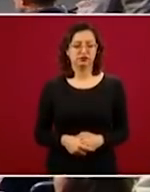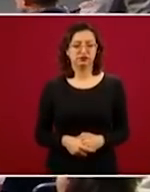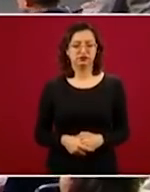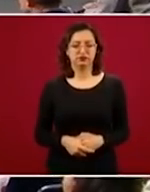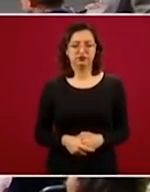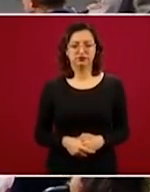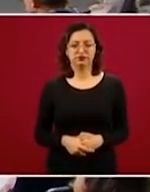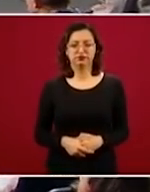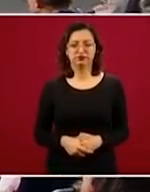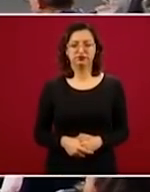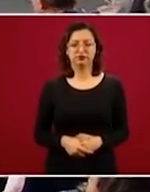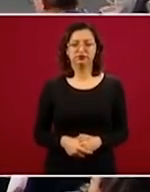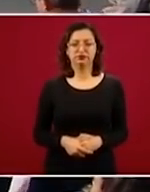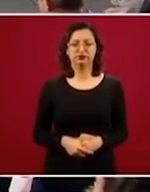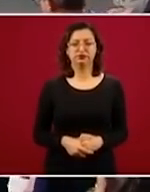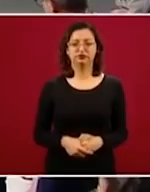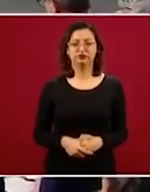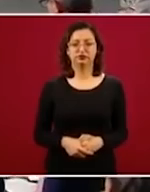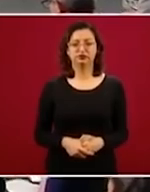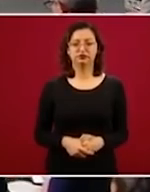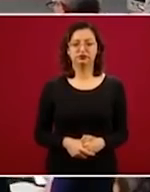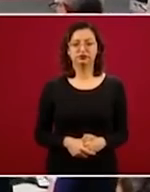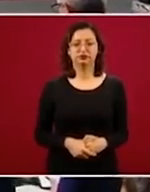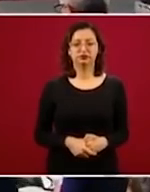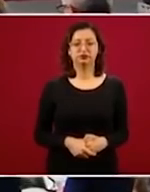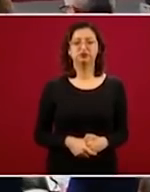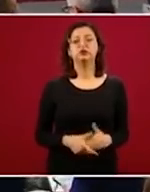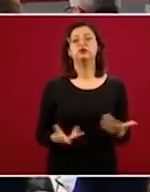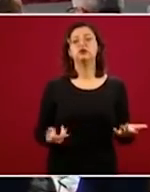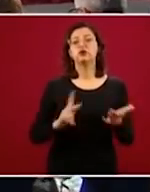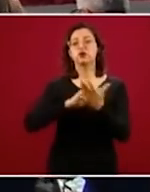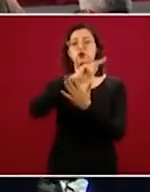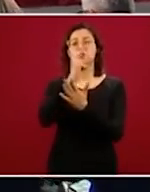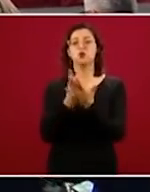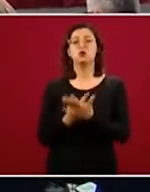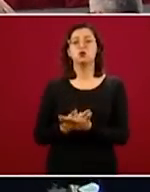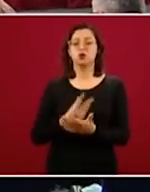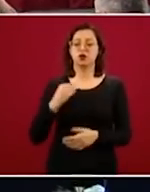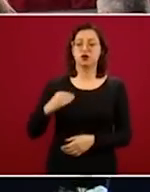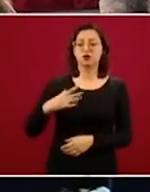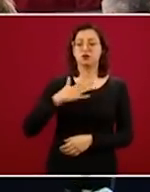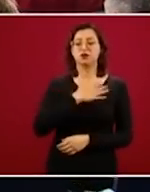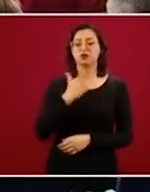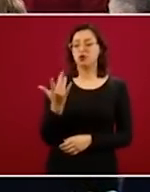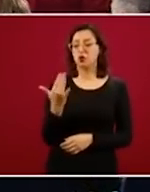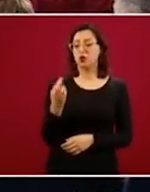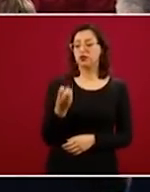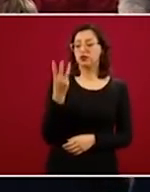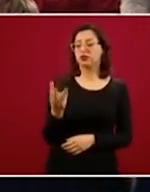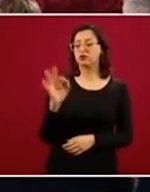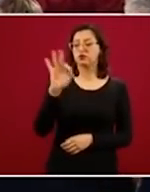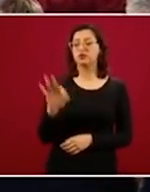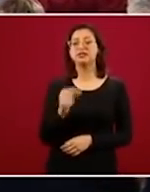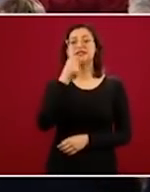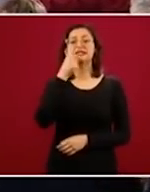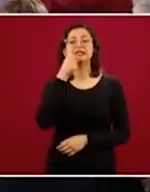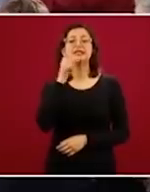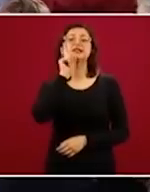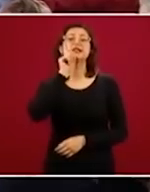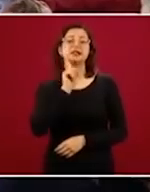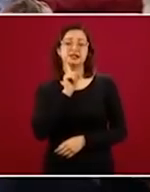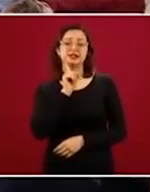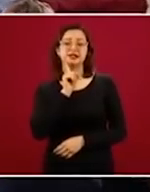programa de bienestar 53% son ninjas si con relación a la